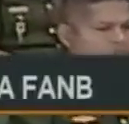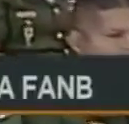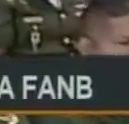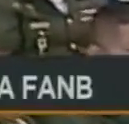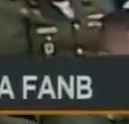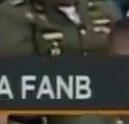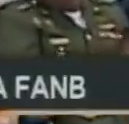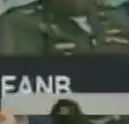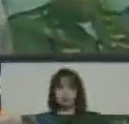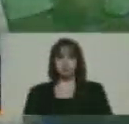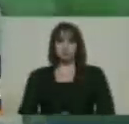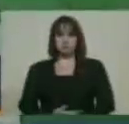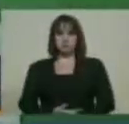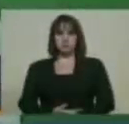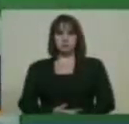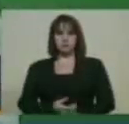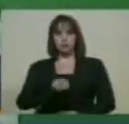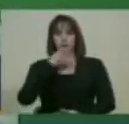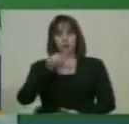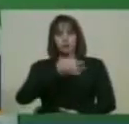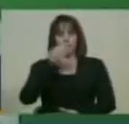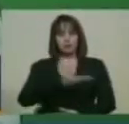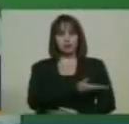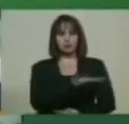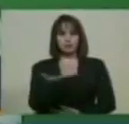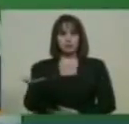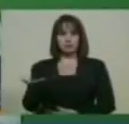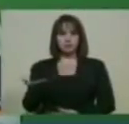Bueno, buenas tardes a todos